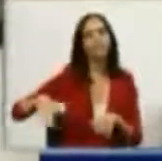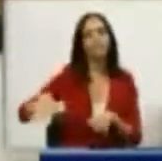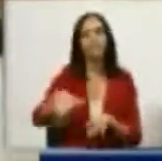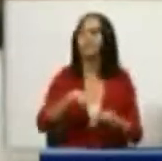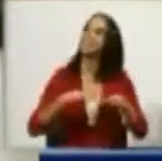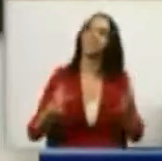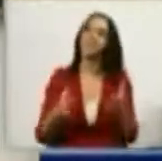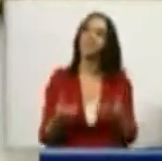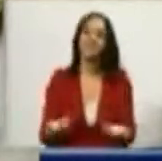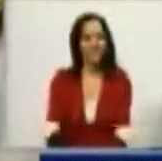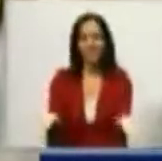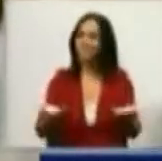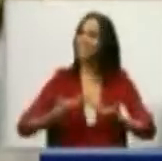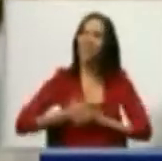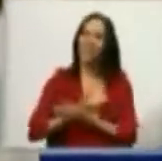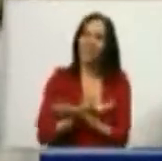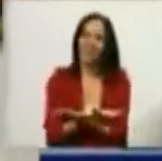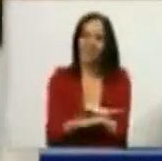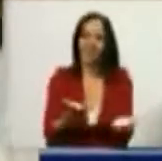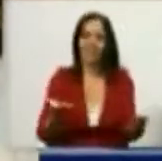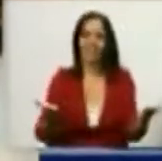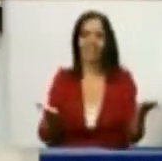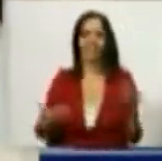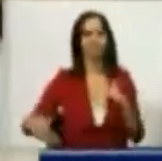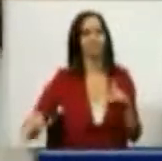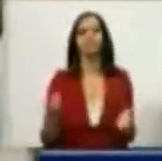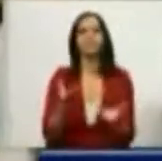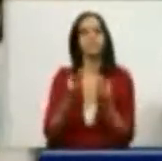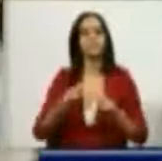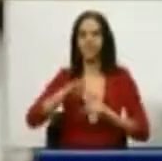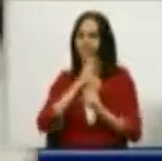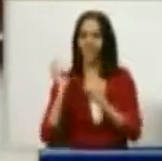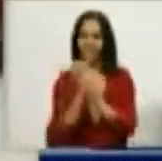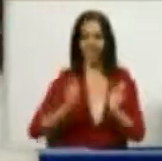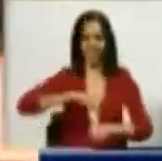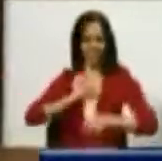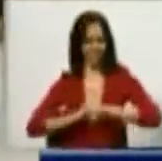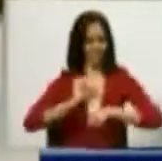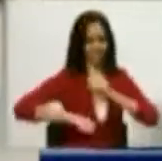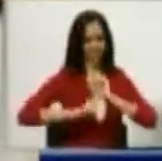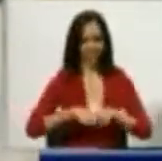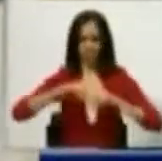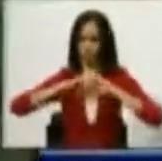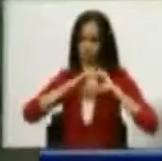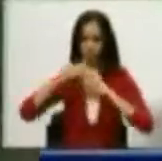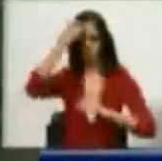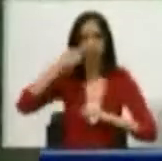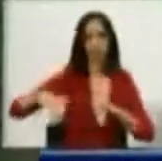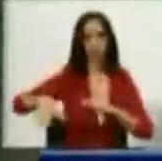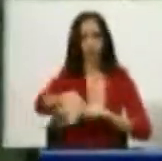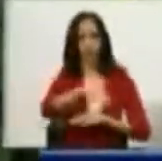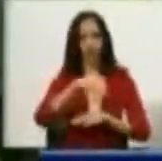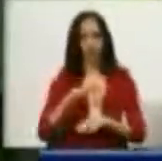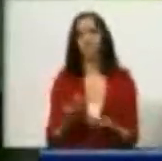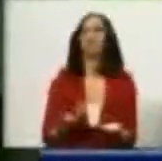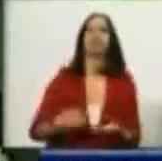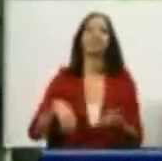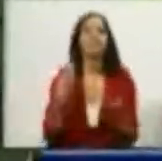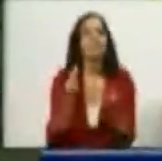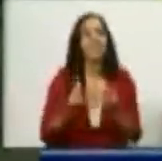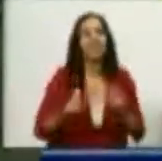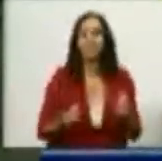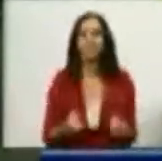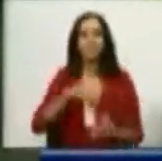lo que Dios nos regalaras adicción del pueblo sabes